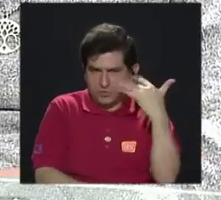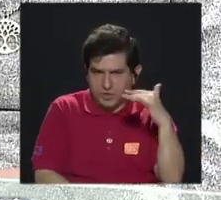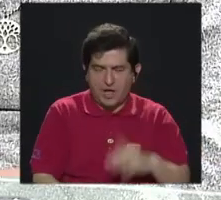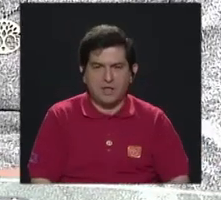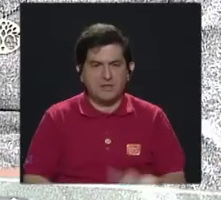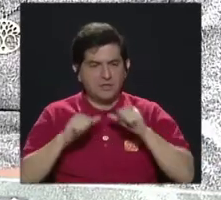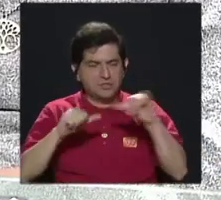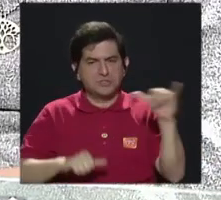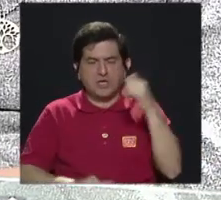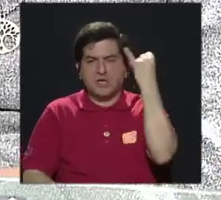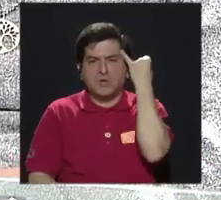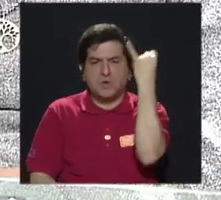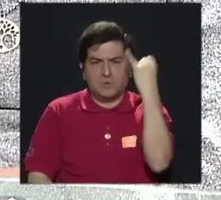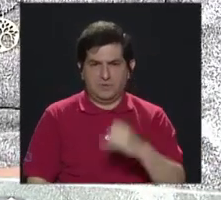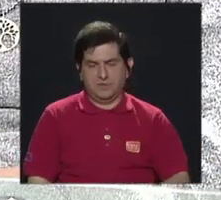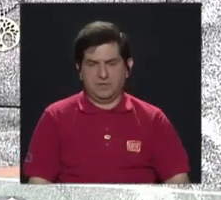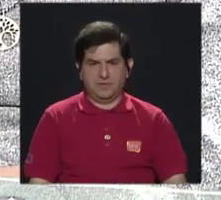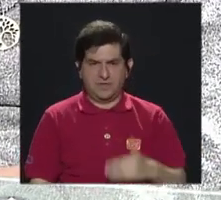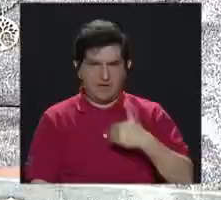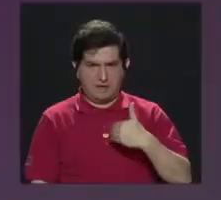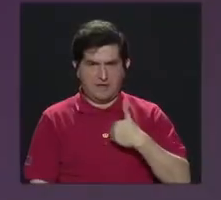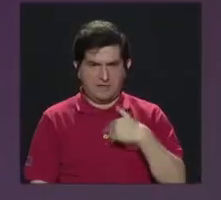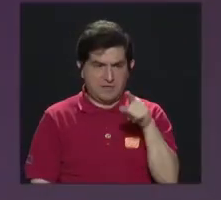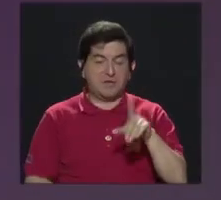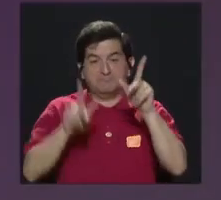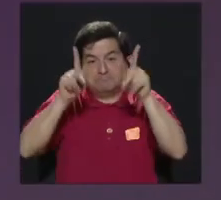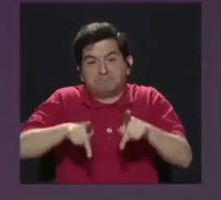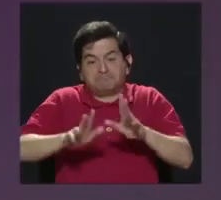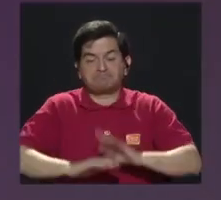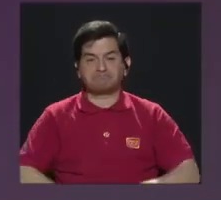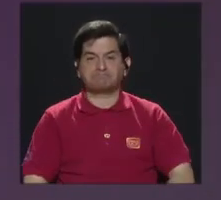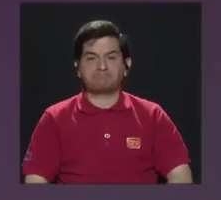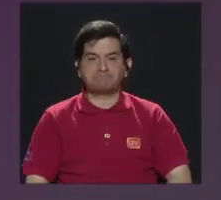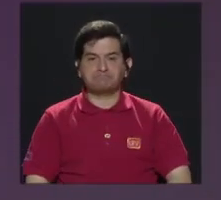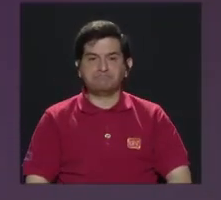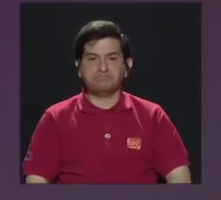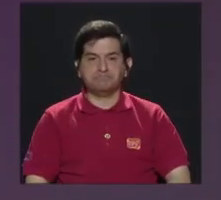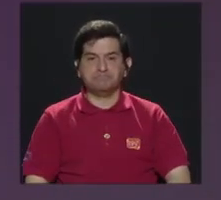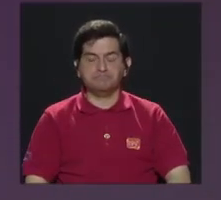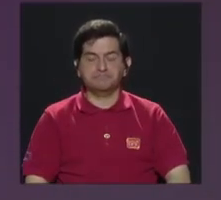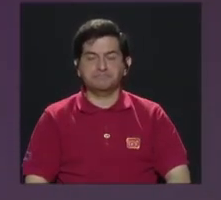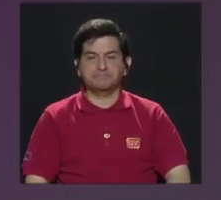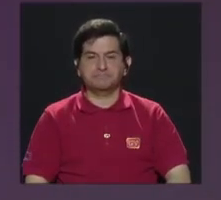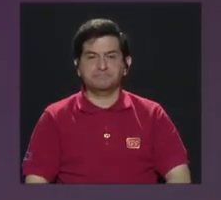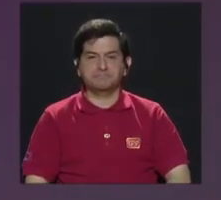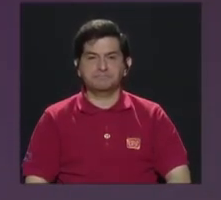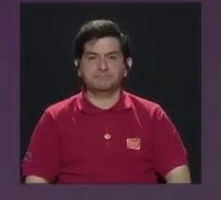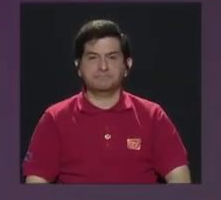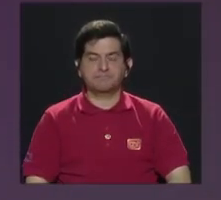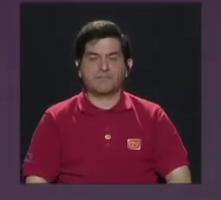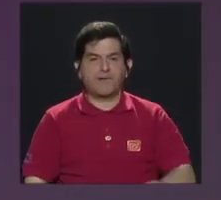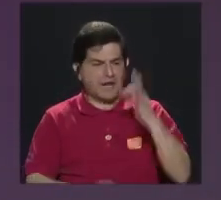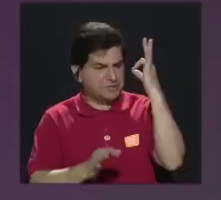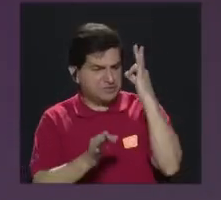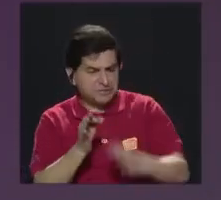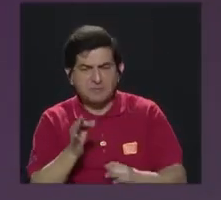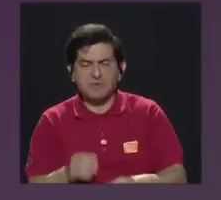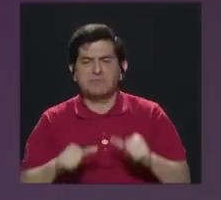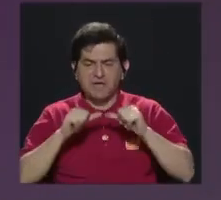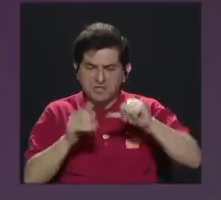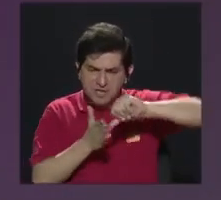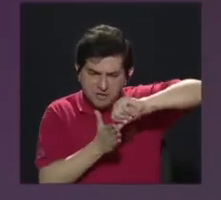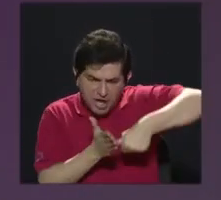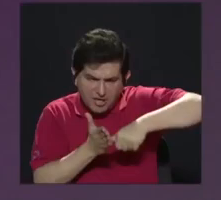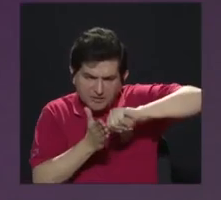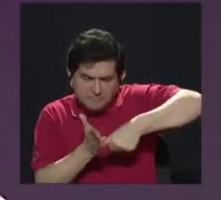sea, que siguen la misma línea de este individuo, pues simplemente pues, hay que seguir insistiendo,